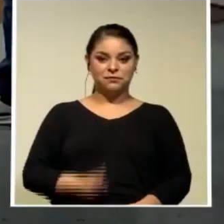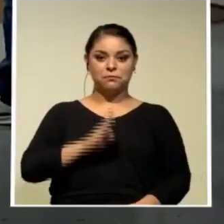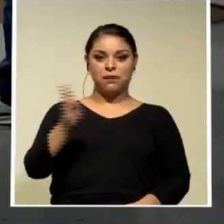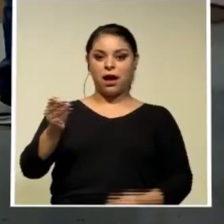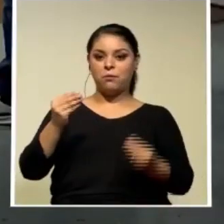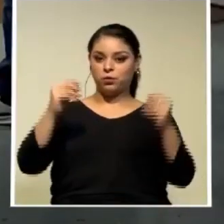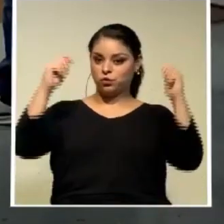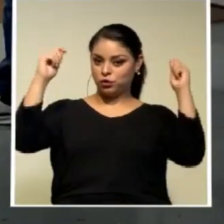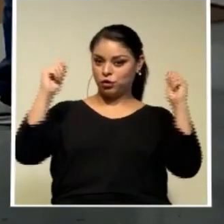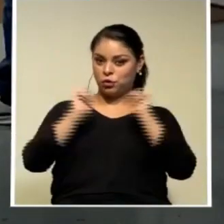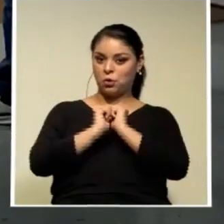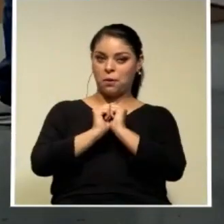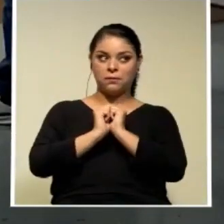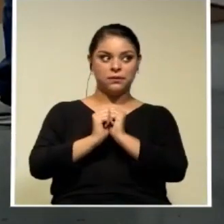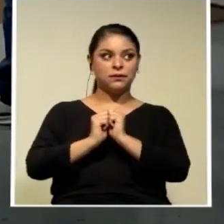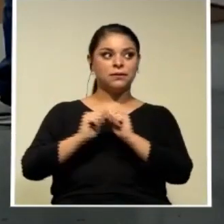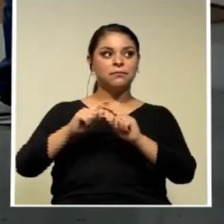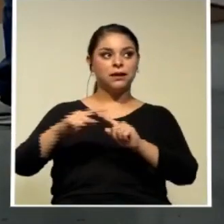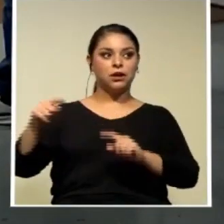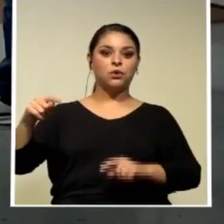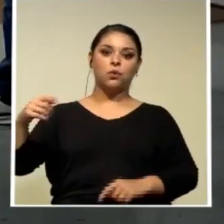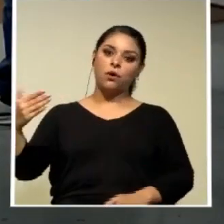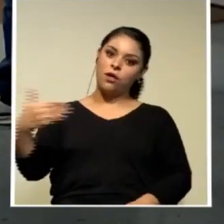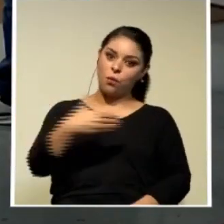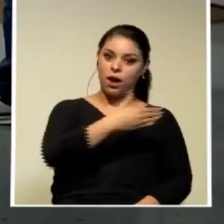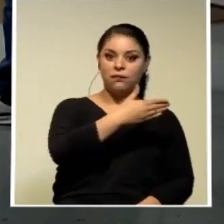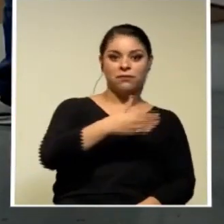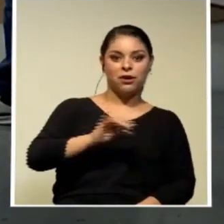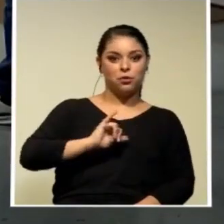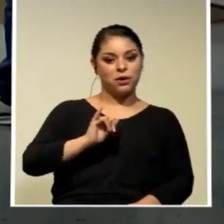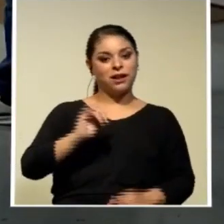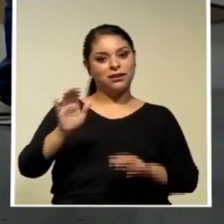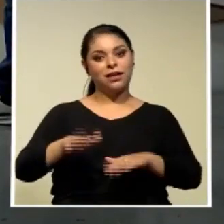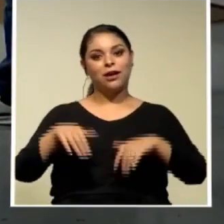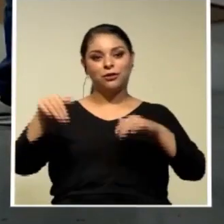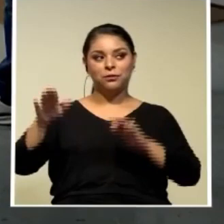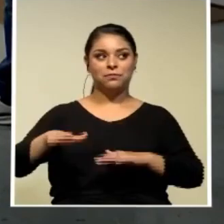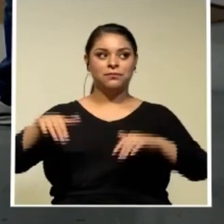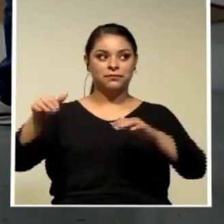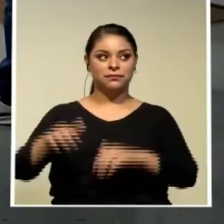creo. Pero devuelvas en galope, niña. Ay, sí, ley, sí, sí, sí. Santo Dios, niña, güey.